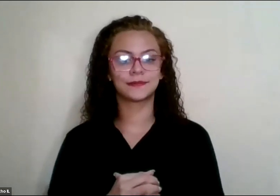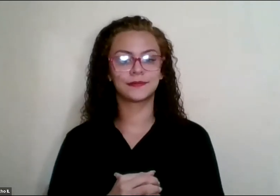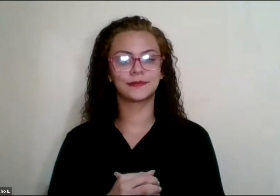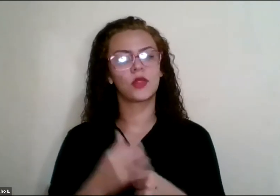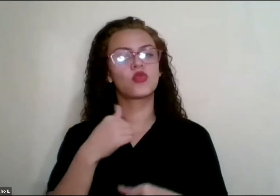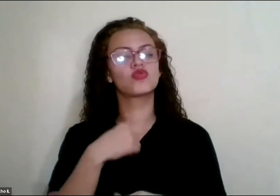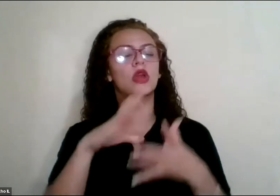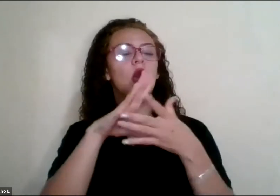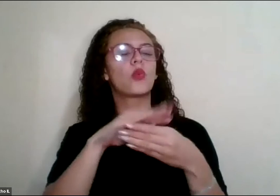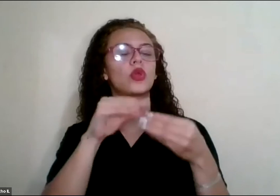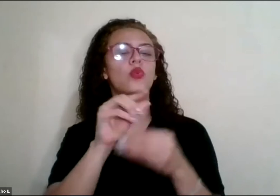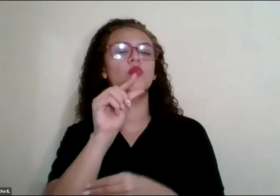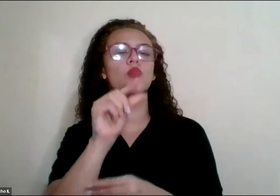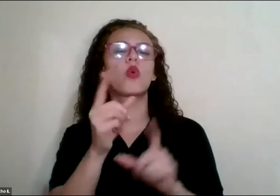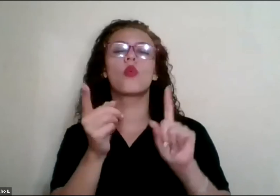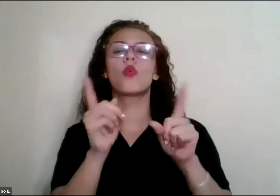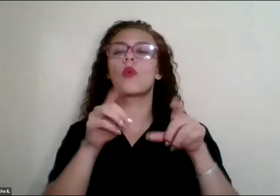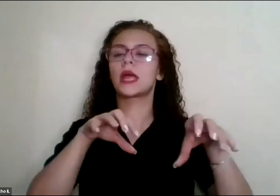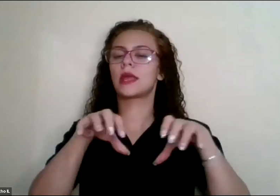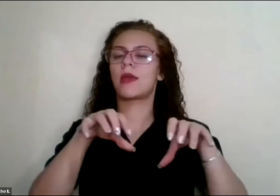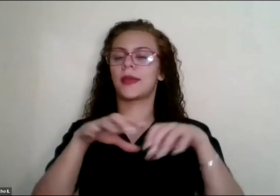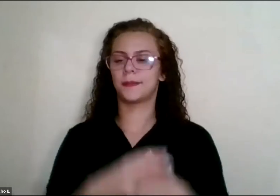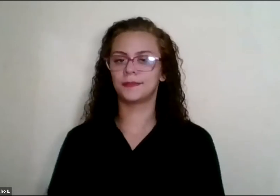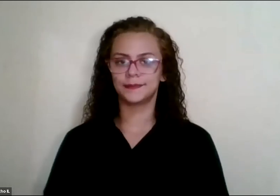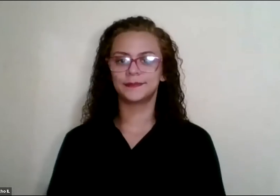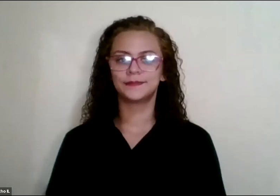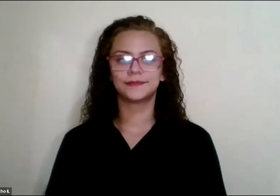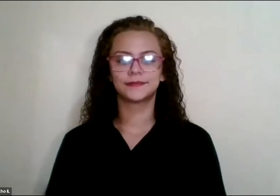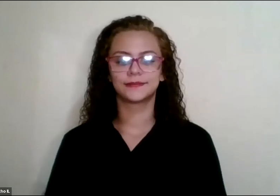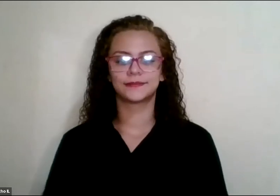les comentaré un poco cuál va a ser la dinámica.